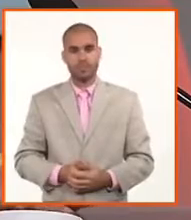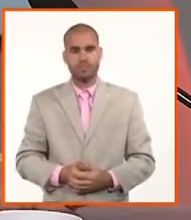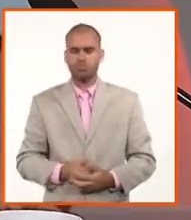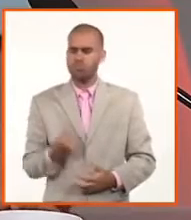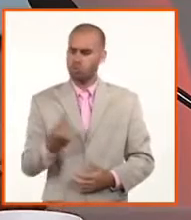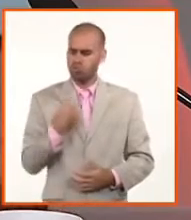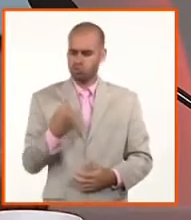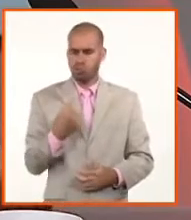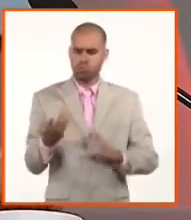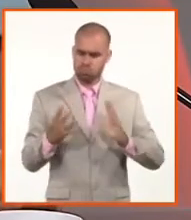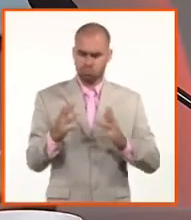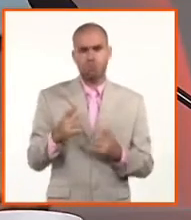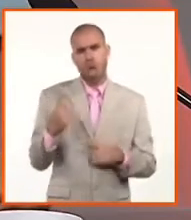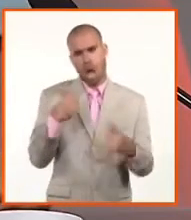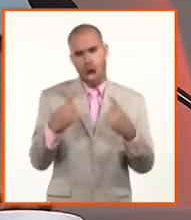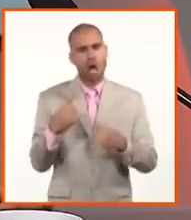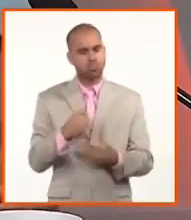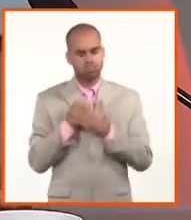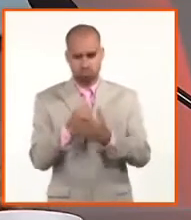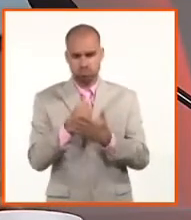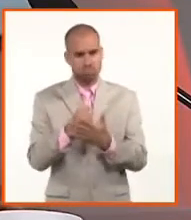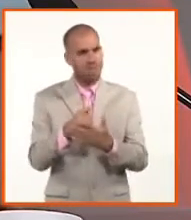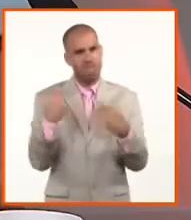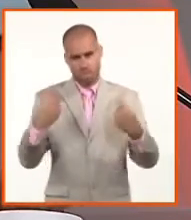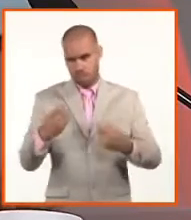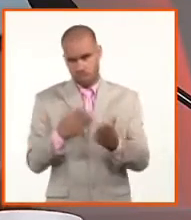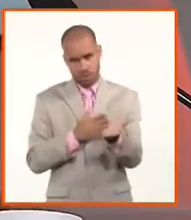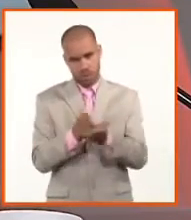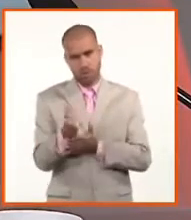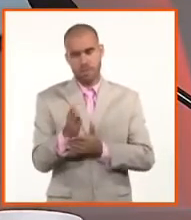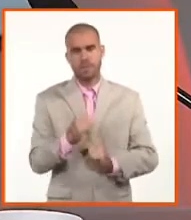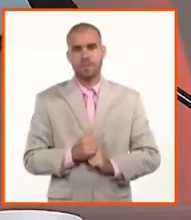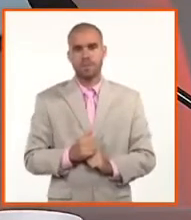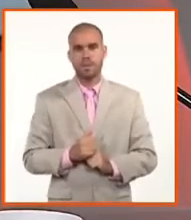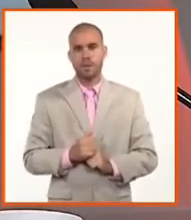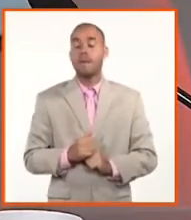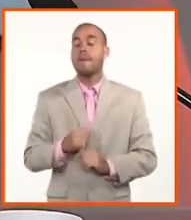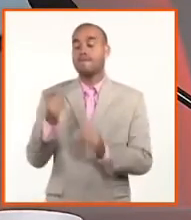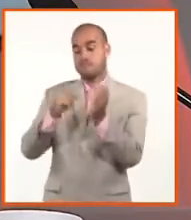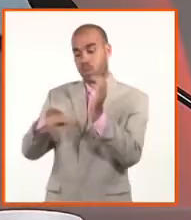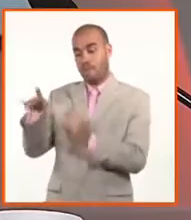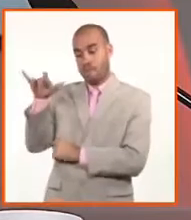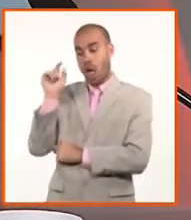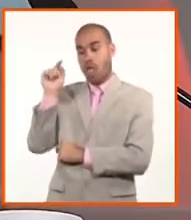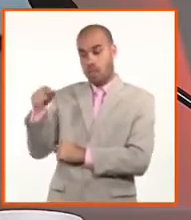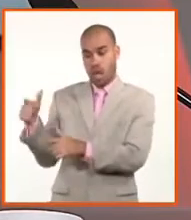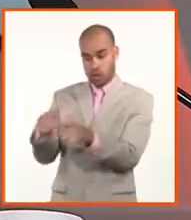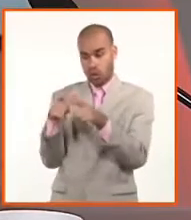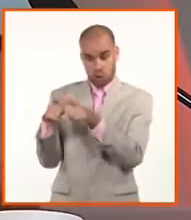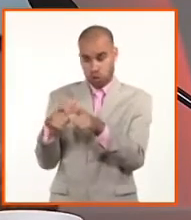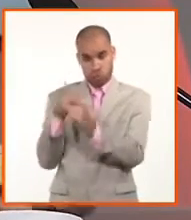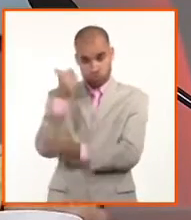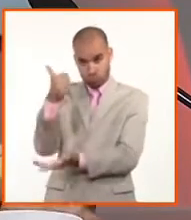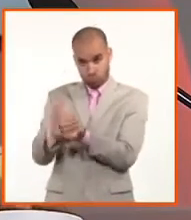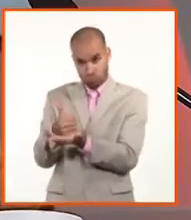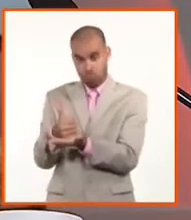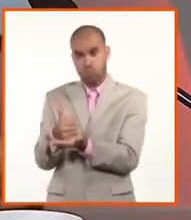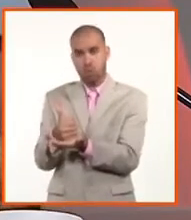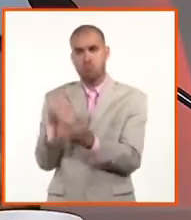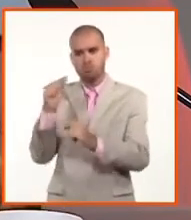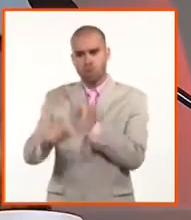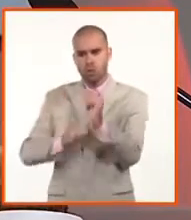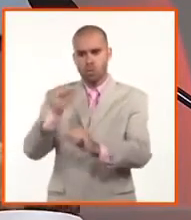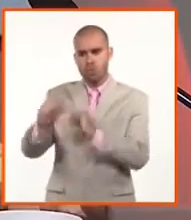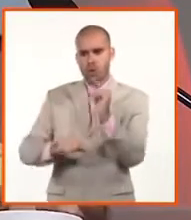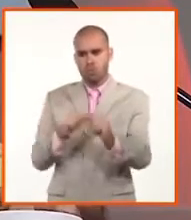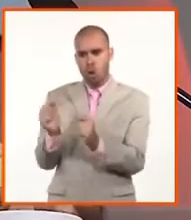estado contribuyendo y tenemos que seguir haciéndolo. La asociación en Pinar, que ha ido, yo creo, creciendo